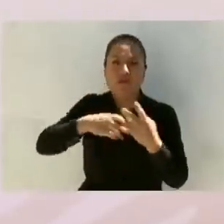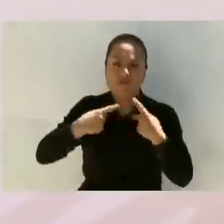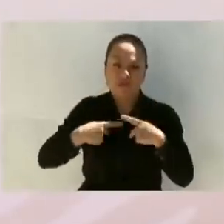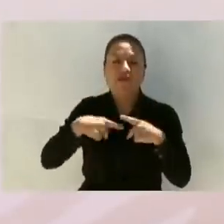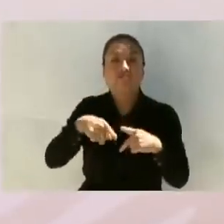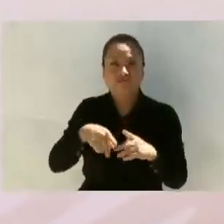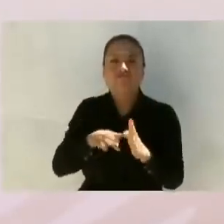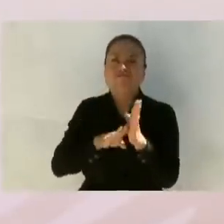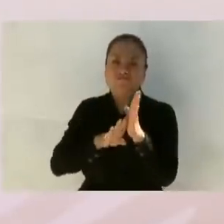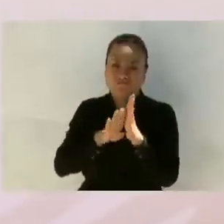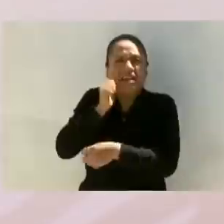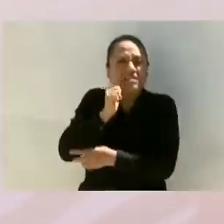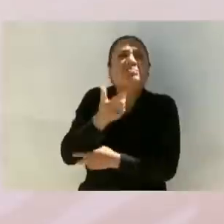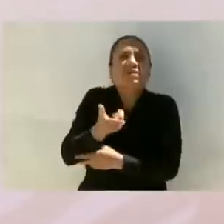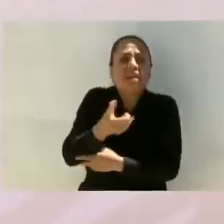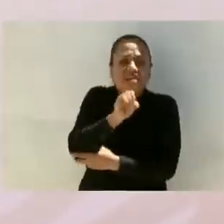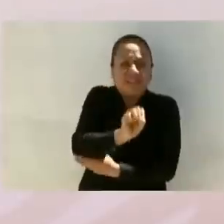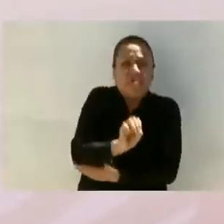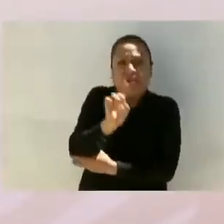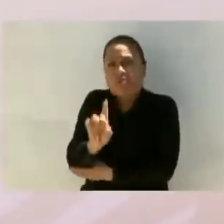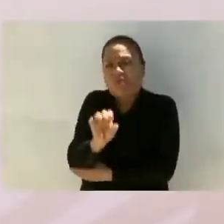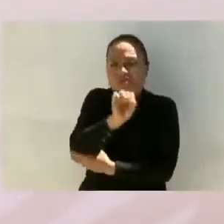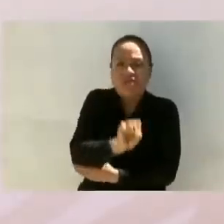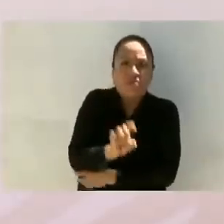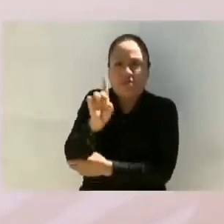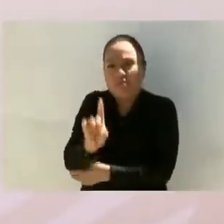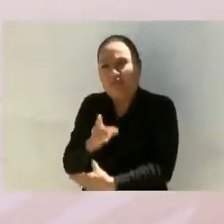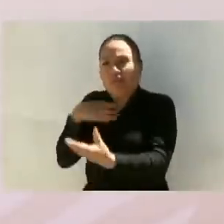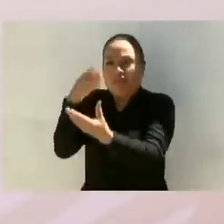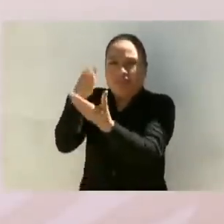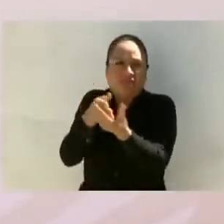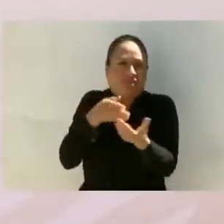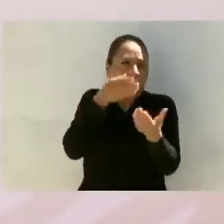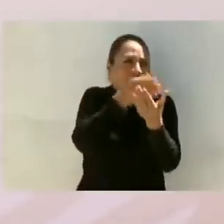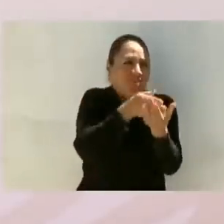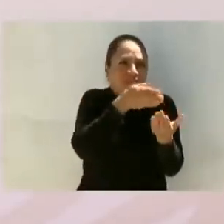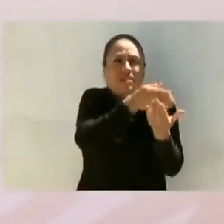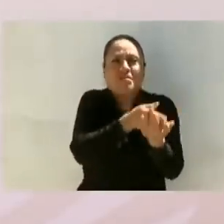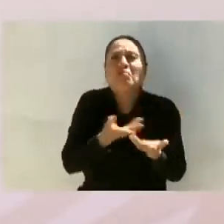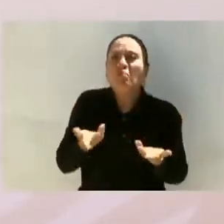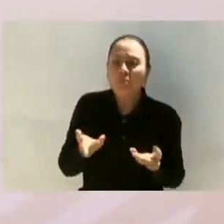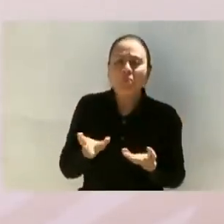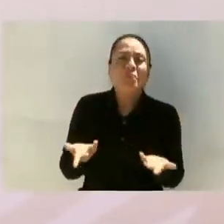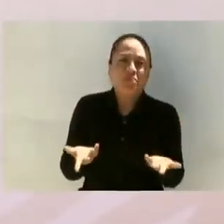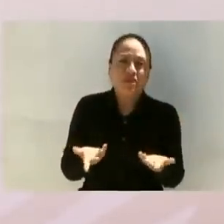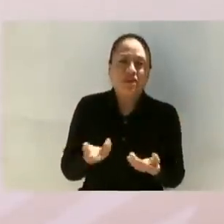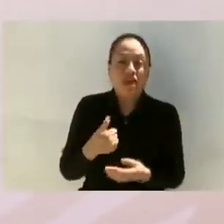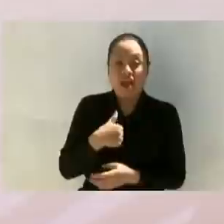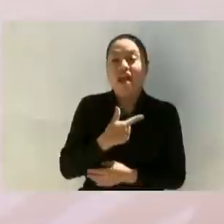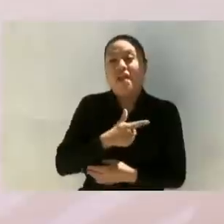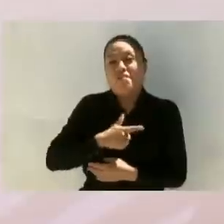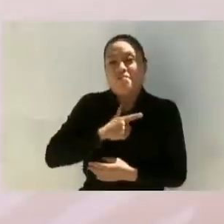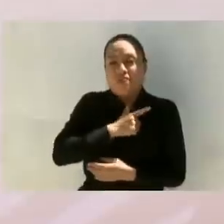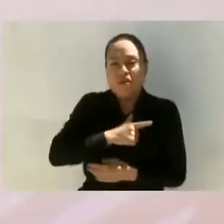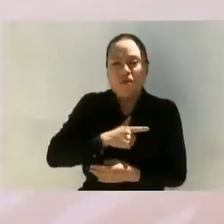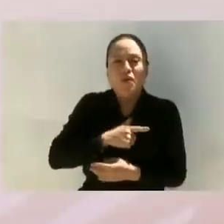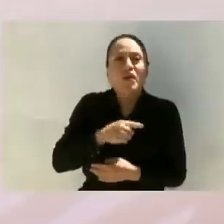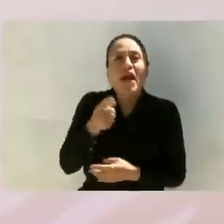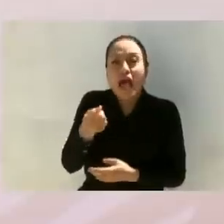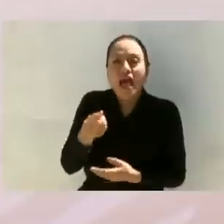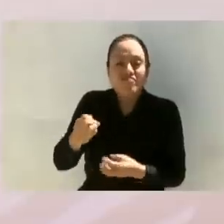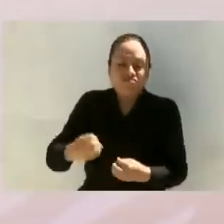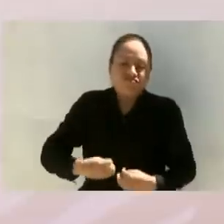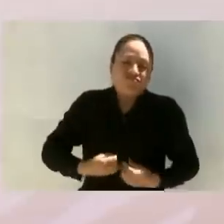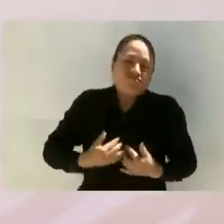ese es el modelo. La verdad es que me alimento, me fortalezco